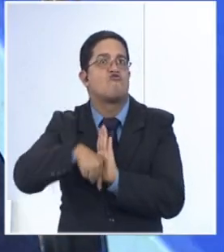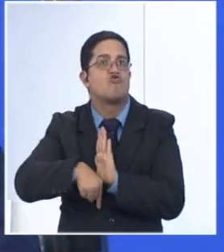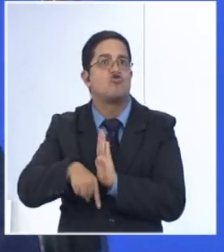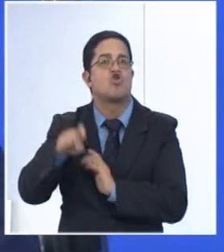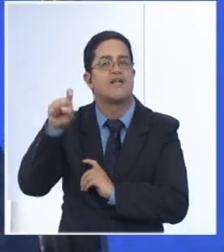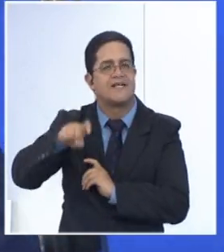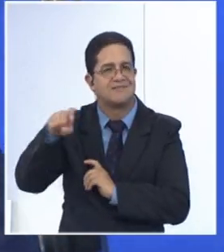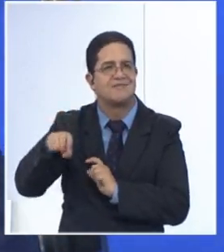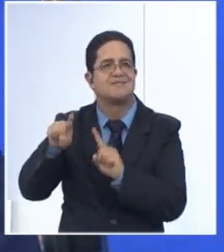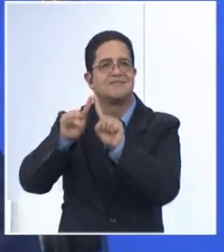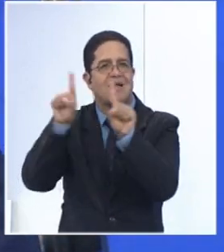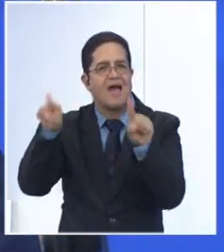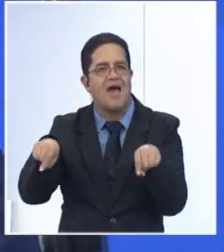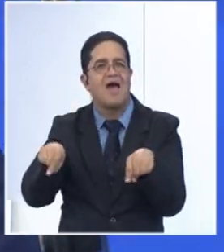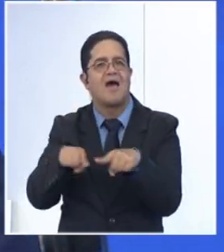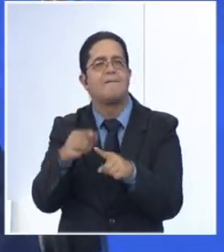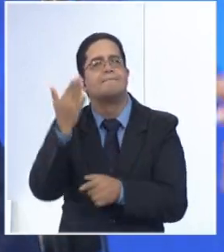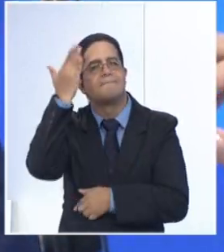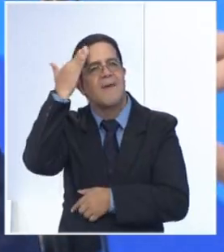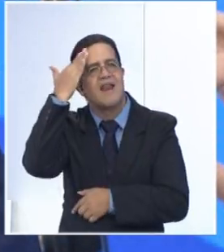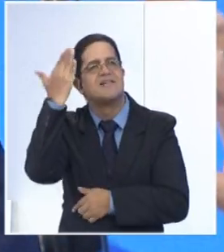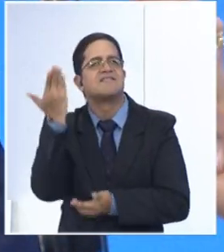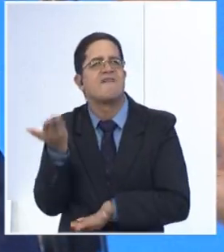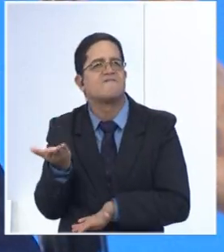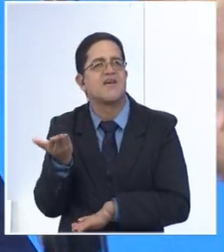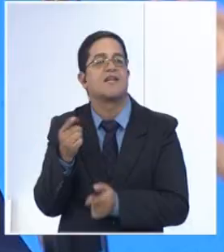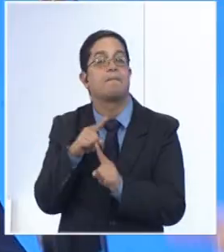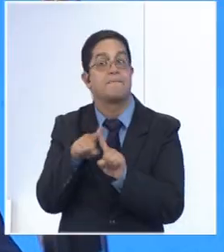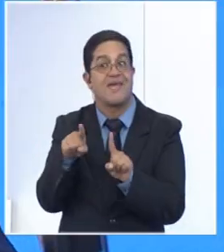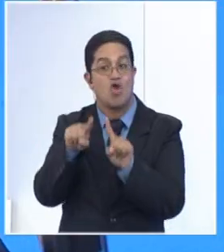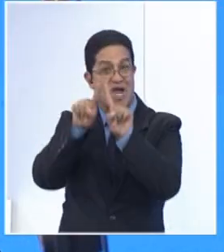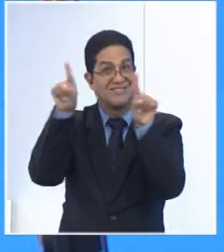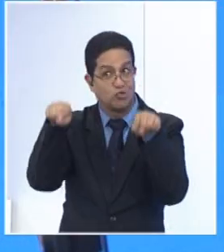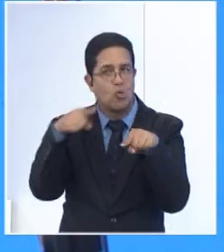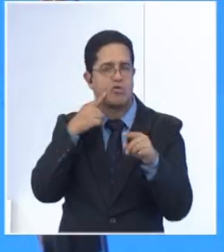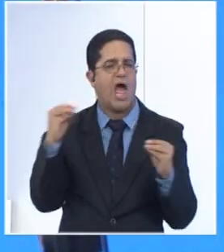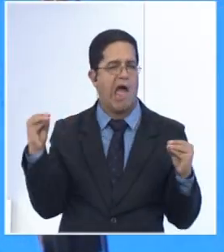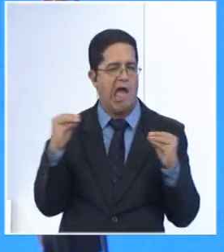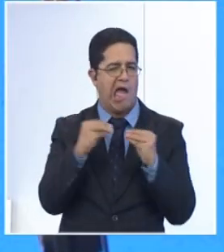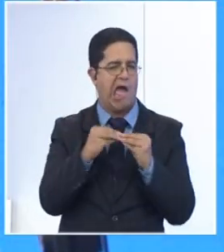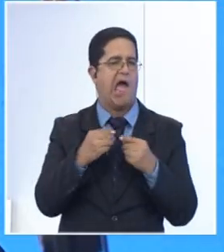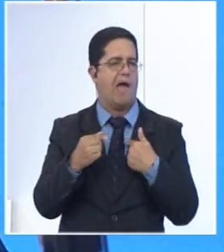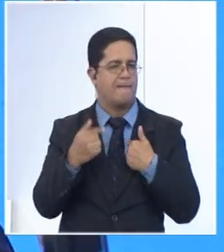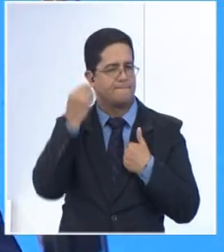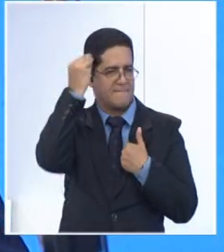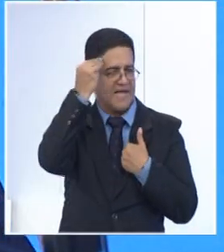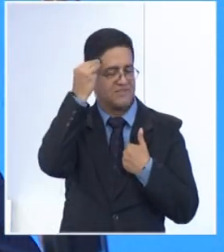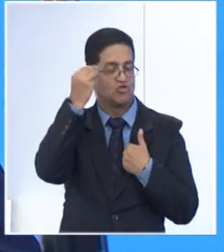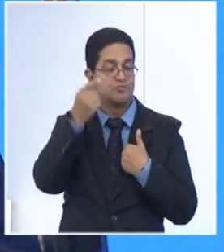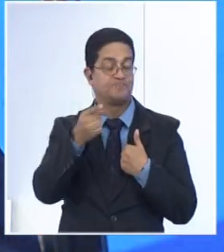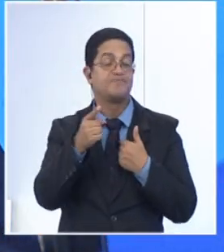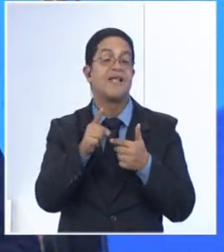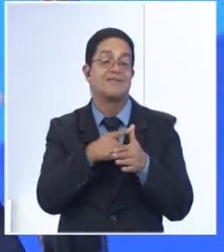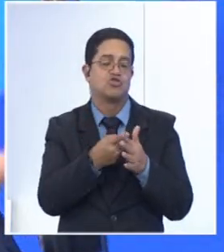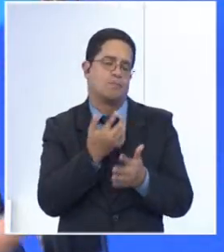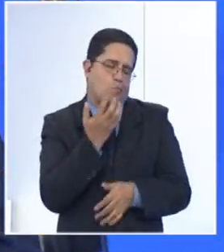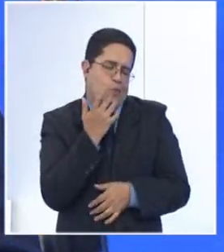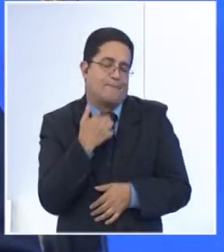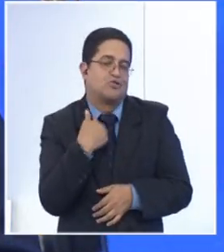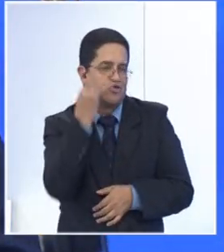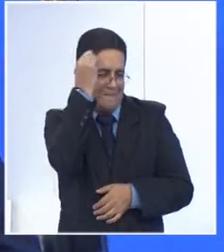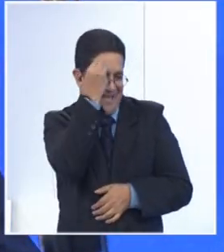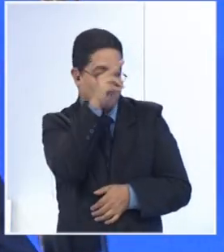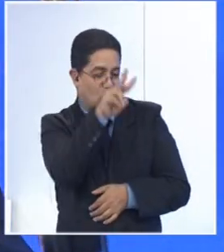imagen para poder saber, pero generalmente los estudios de imagen lo que hacen es corroborar lo que uno piensa. Entonces, si estamos pensando en un desgaste